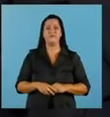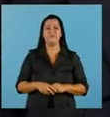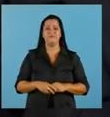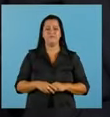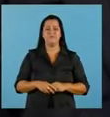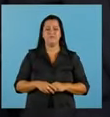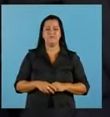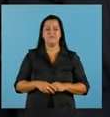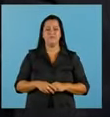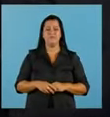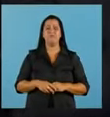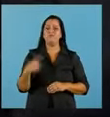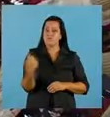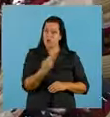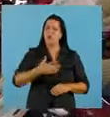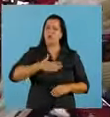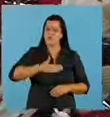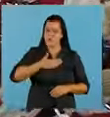Celebramos